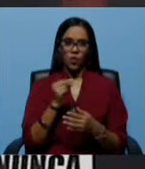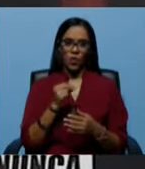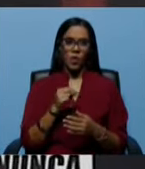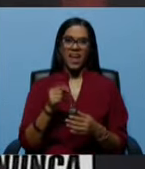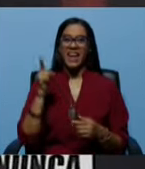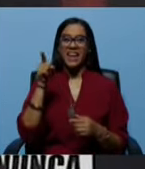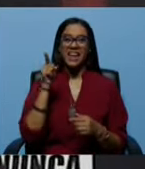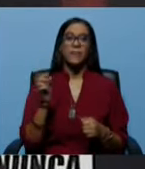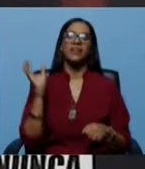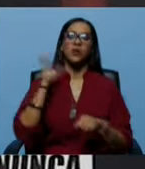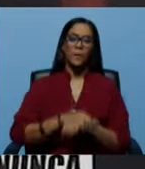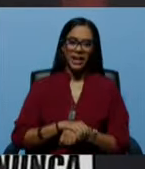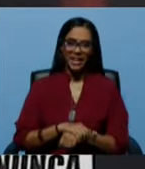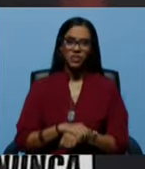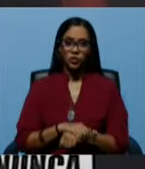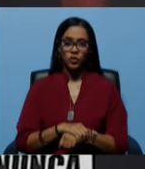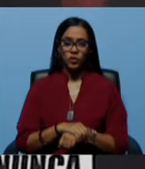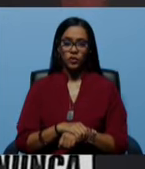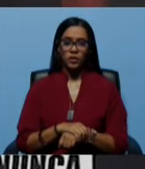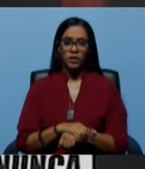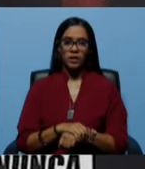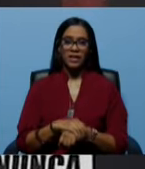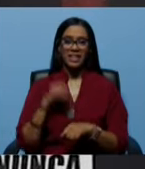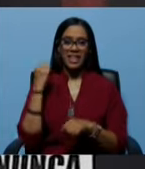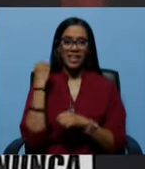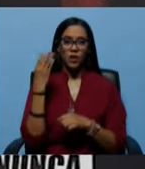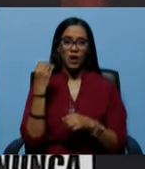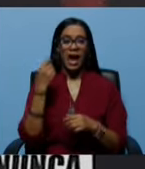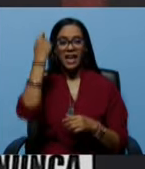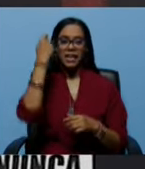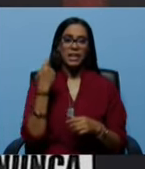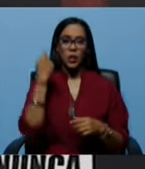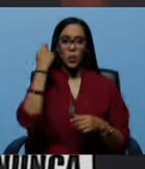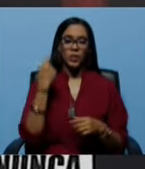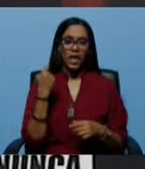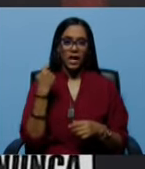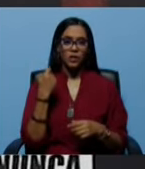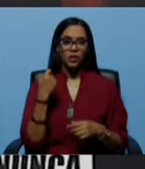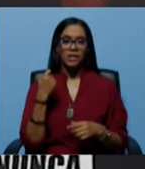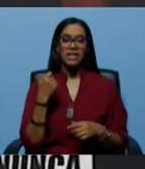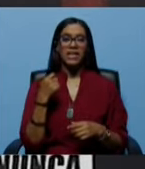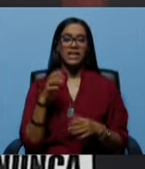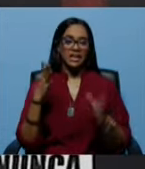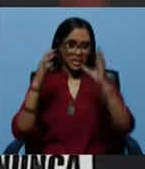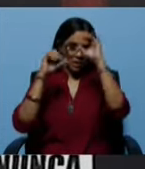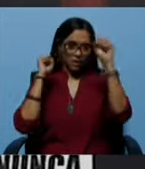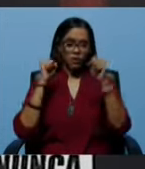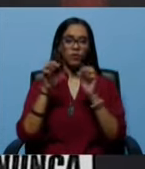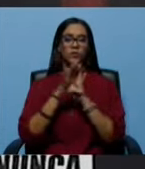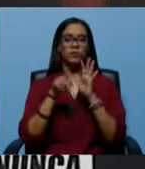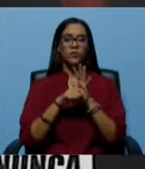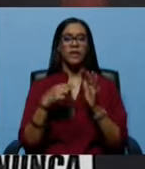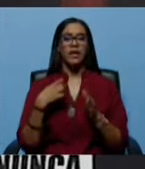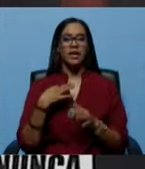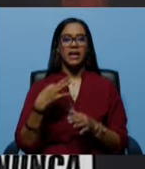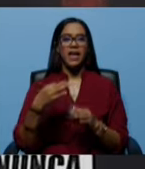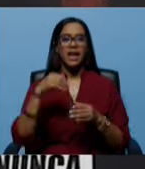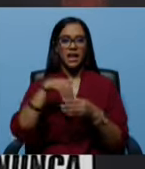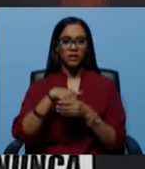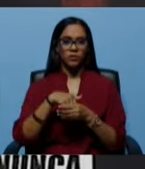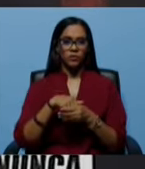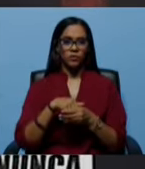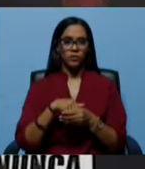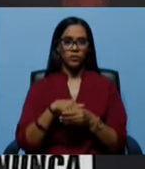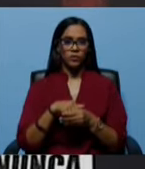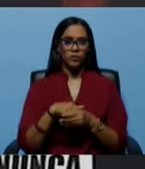preso. Se lo llevaron preso de ahí del Congreso a diputados y senadores constitucionalmente electos. No allanaron la